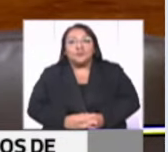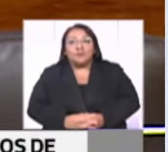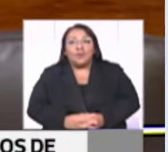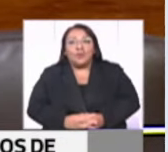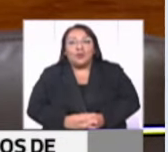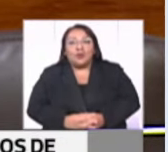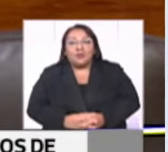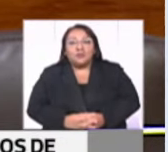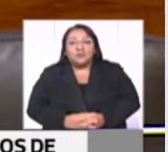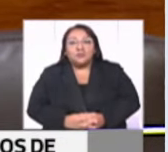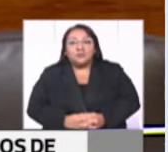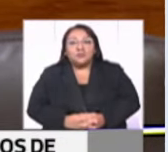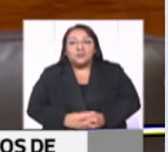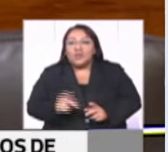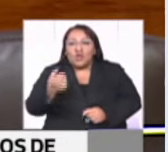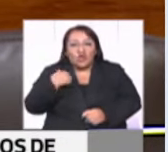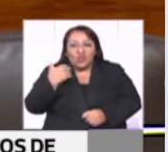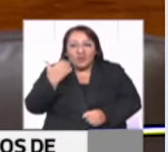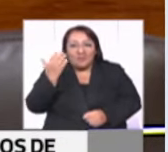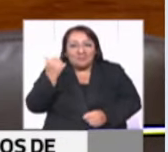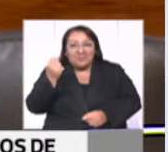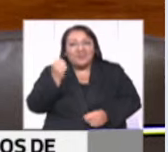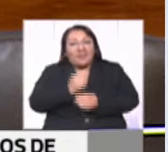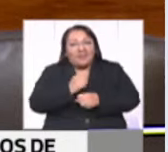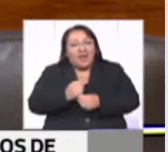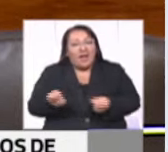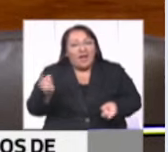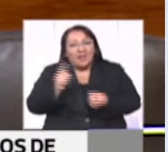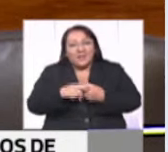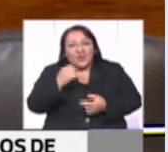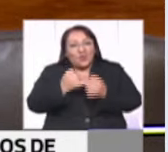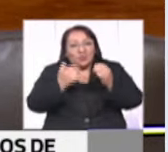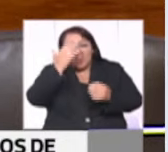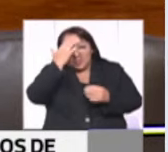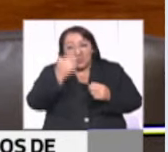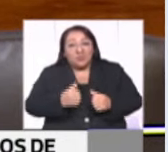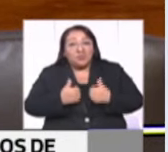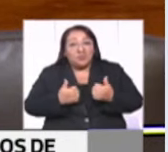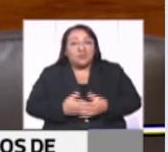ninguna pensión, y son los que trabajan hasta el último día de sus vidas.